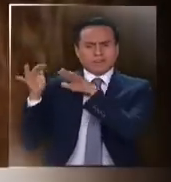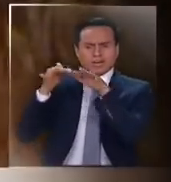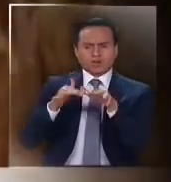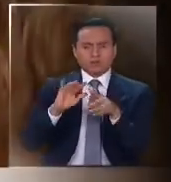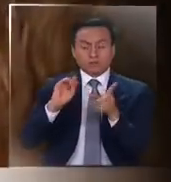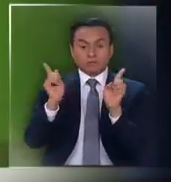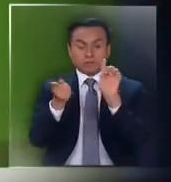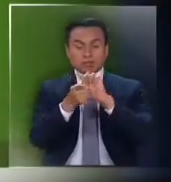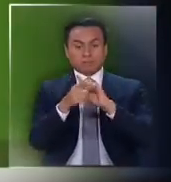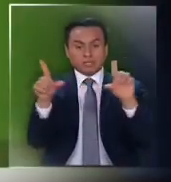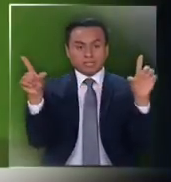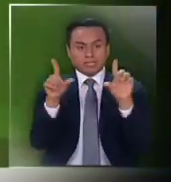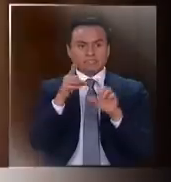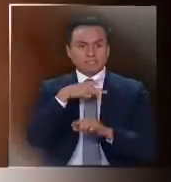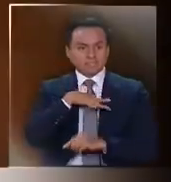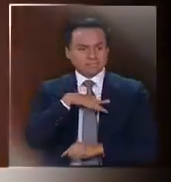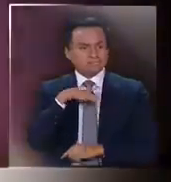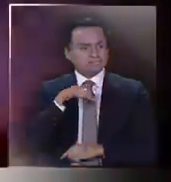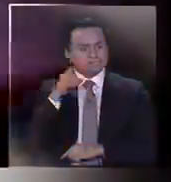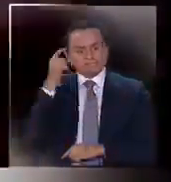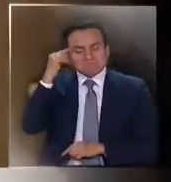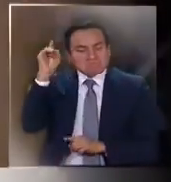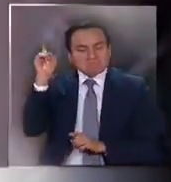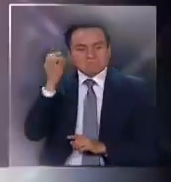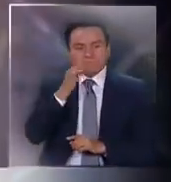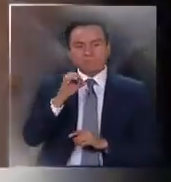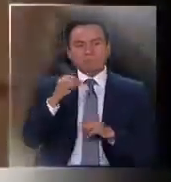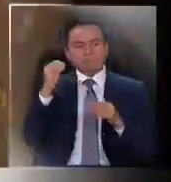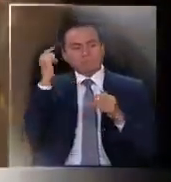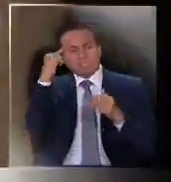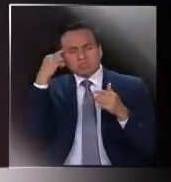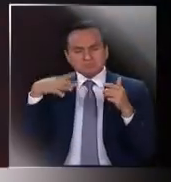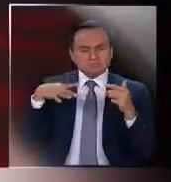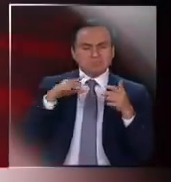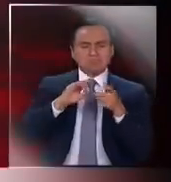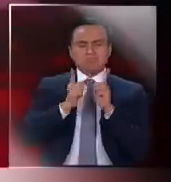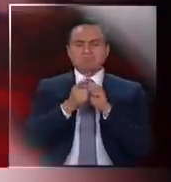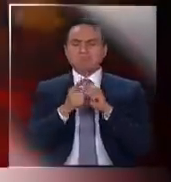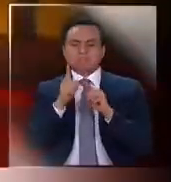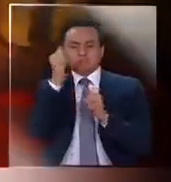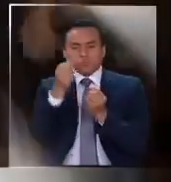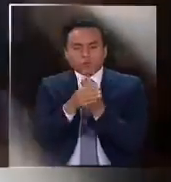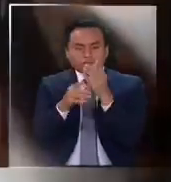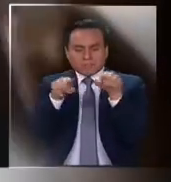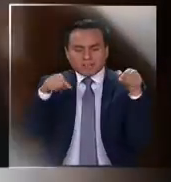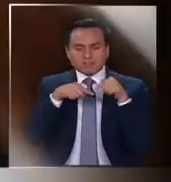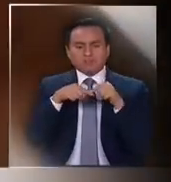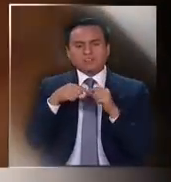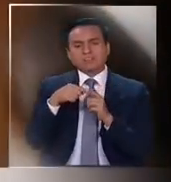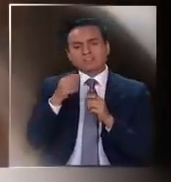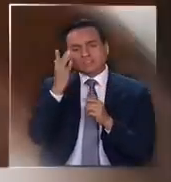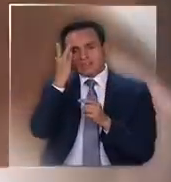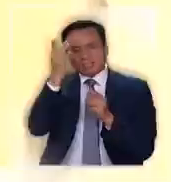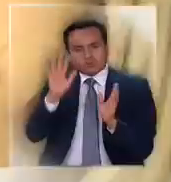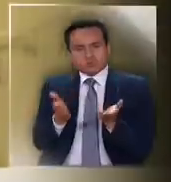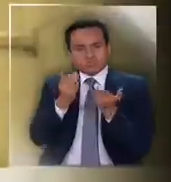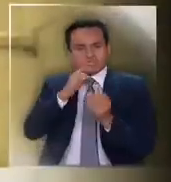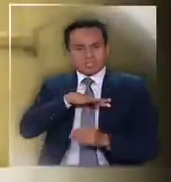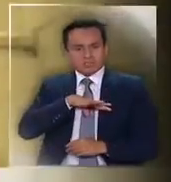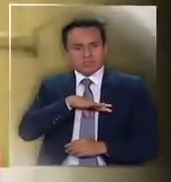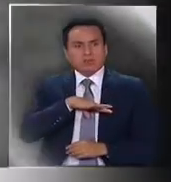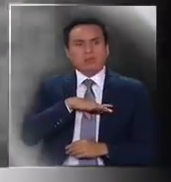a revolucionar la pantalla chilena, sin saberlo, rompieron mitos y crearon nuevos espacios para el talento chileno.